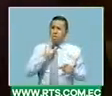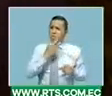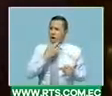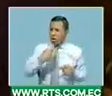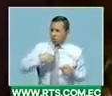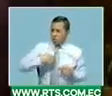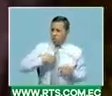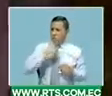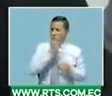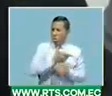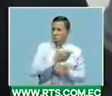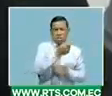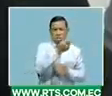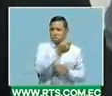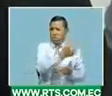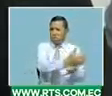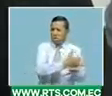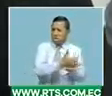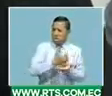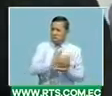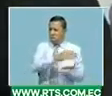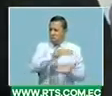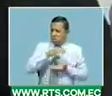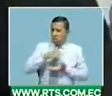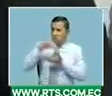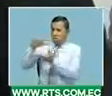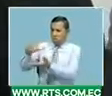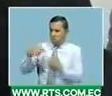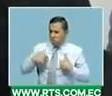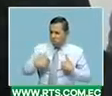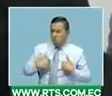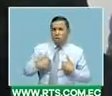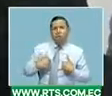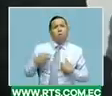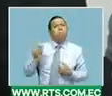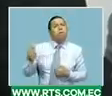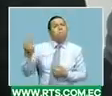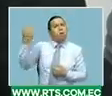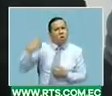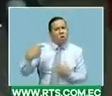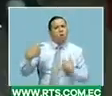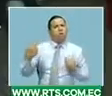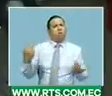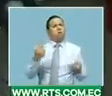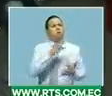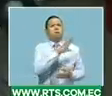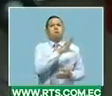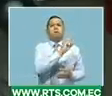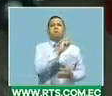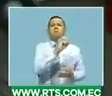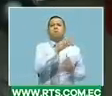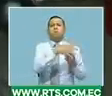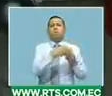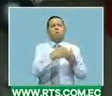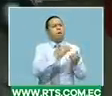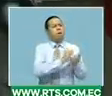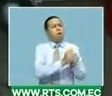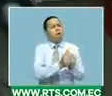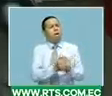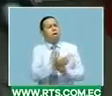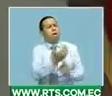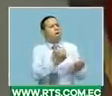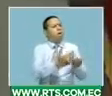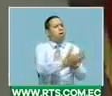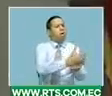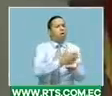de diversión. Pero a mí fue directo, que pida la cantidad de $500 por locales. El gobernador indicó que no existen denuncias